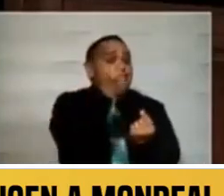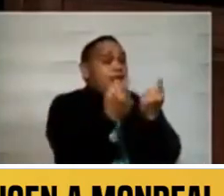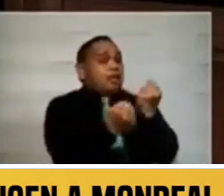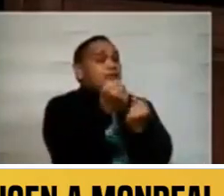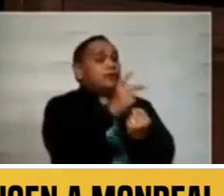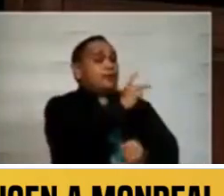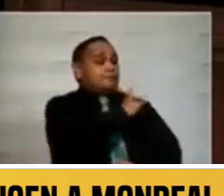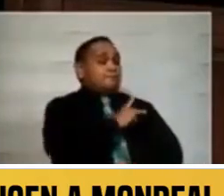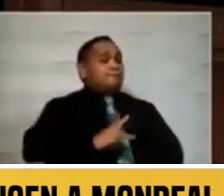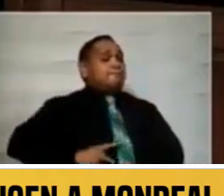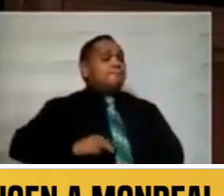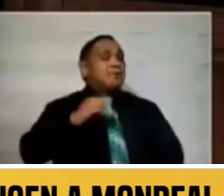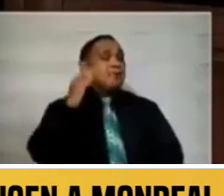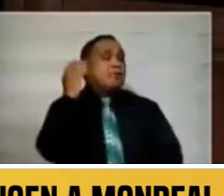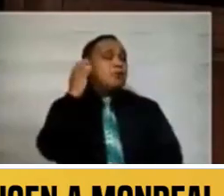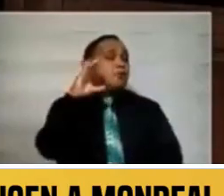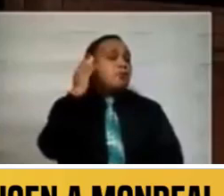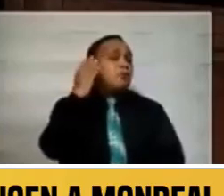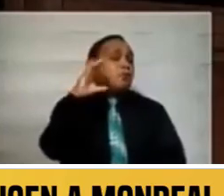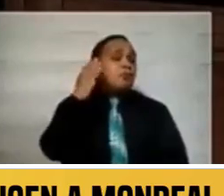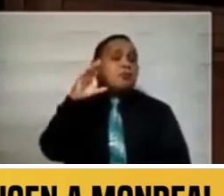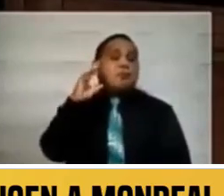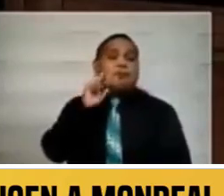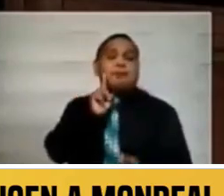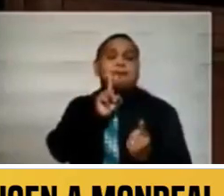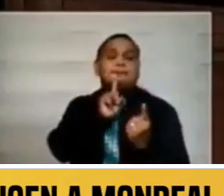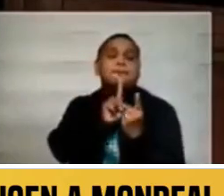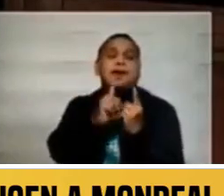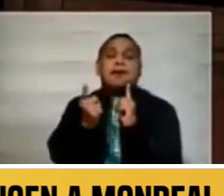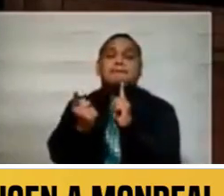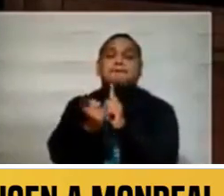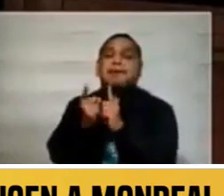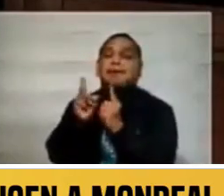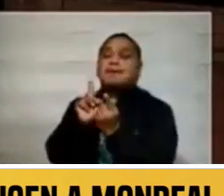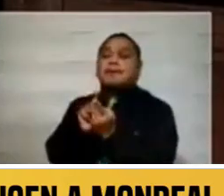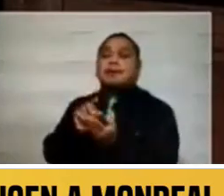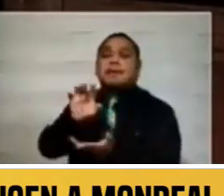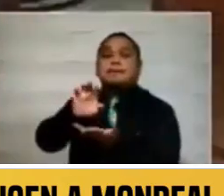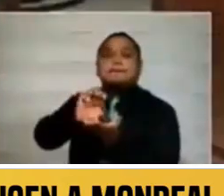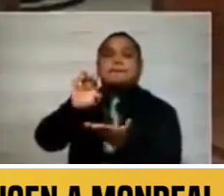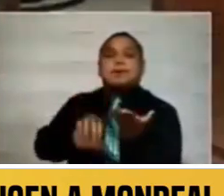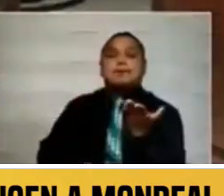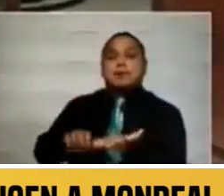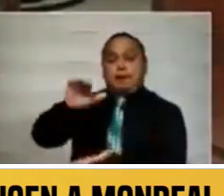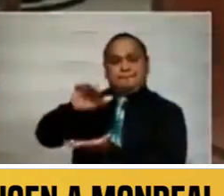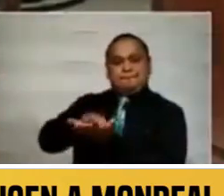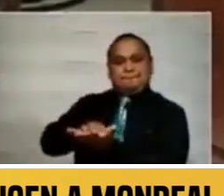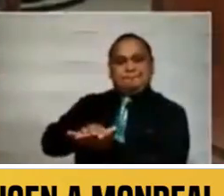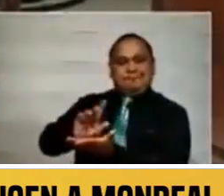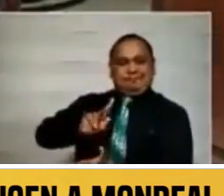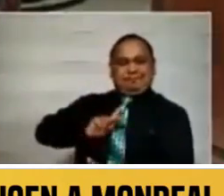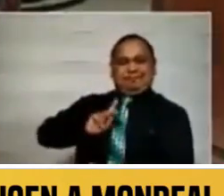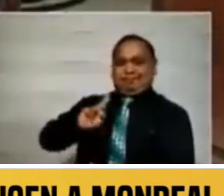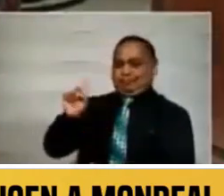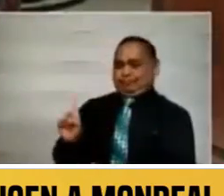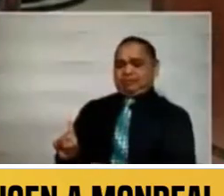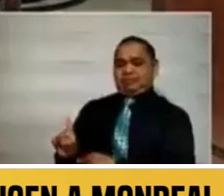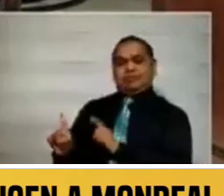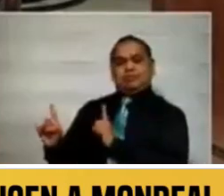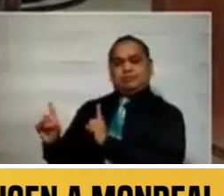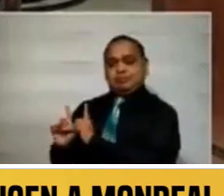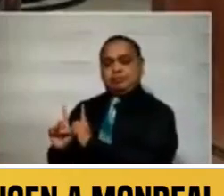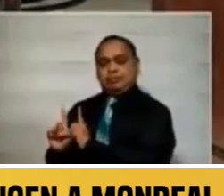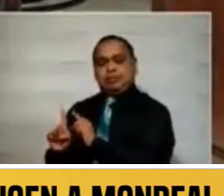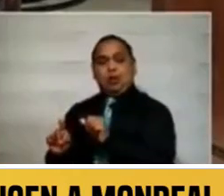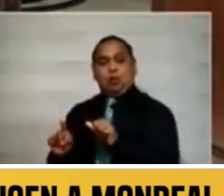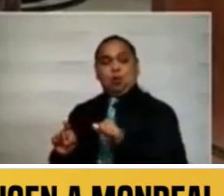presidentes yo les digo Ay no pongas esos ejemplos pero es como si estuvieras aquí a tu mujer y se va a coquetear entonces con